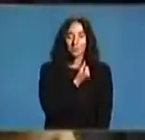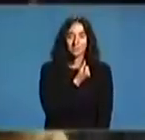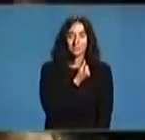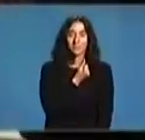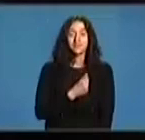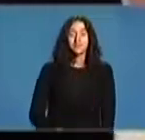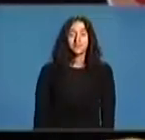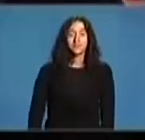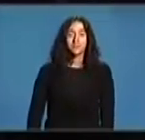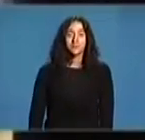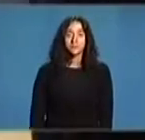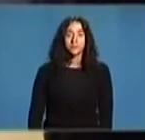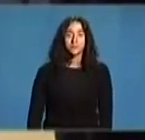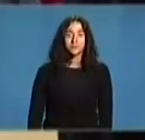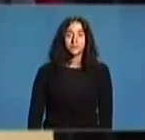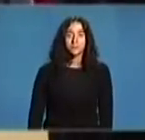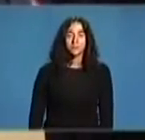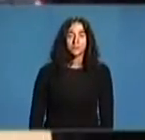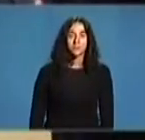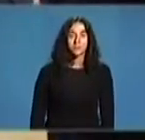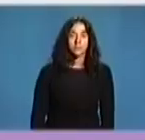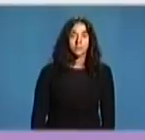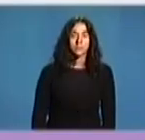localidade anualmente.